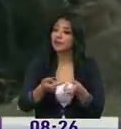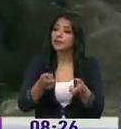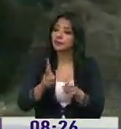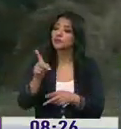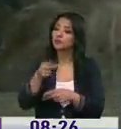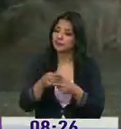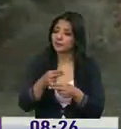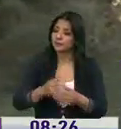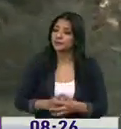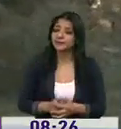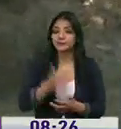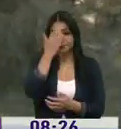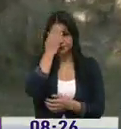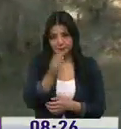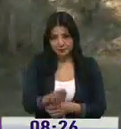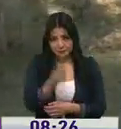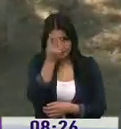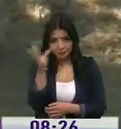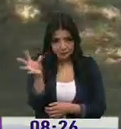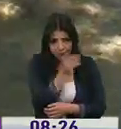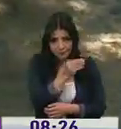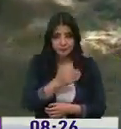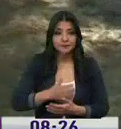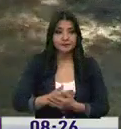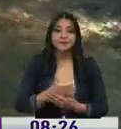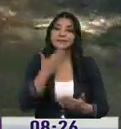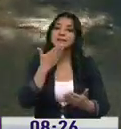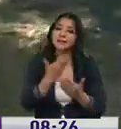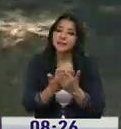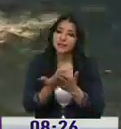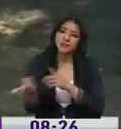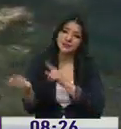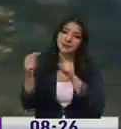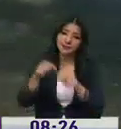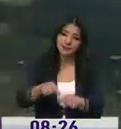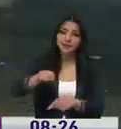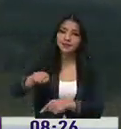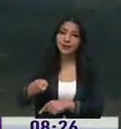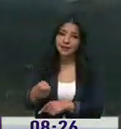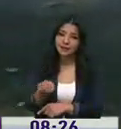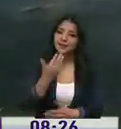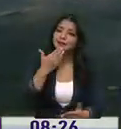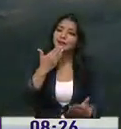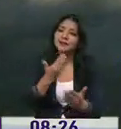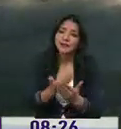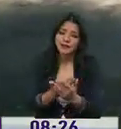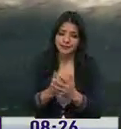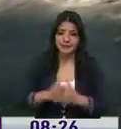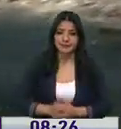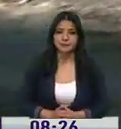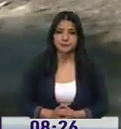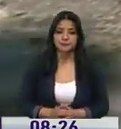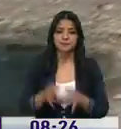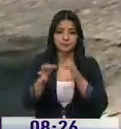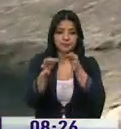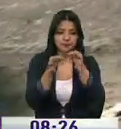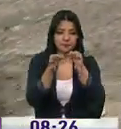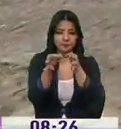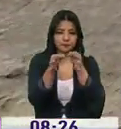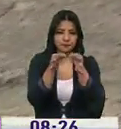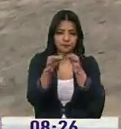apellido. Buenos días con todos, aquí agradeciéndoles a ustedes por la presencia de ustedes, muchísimas gracias. Les voy a explicar lo que pasa aquí